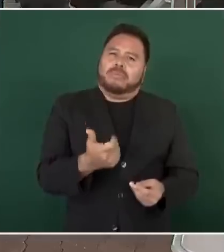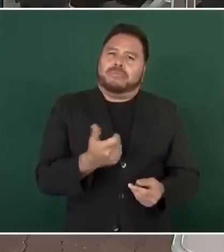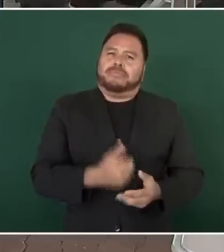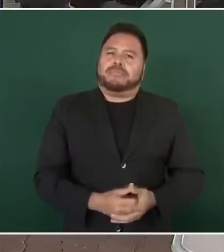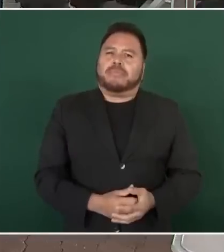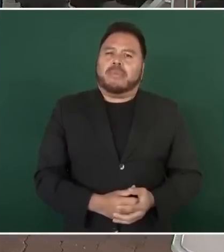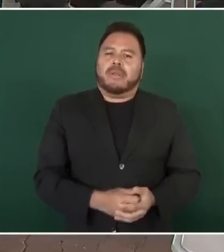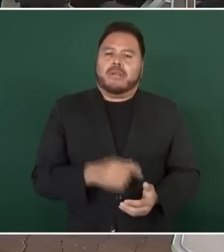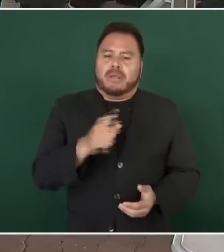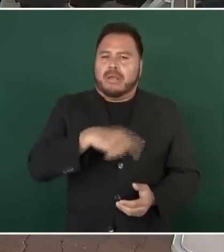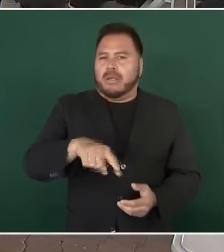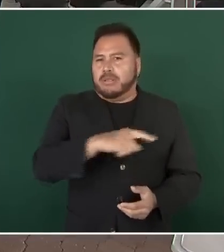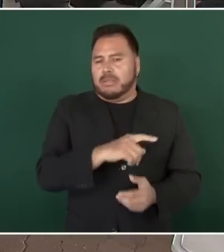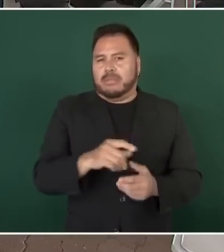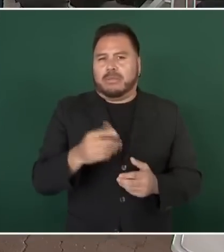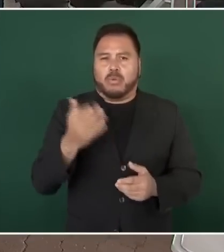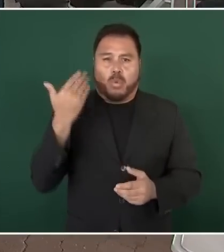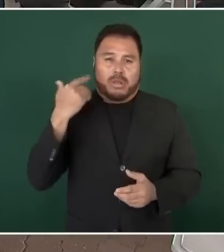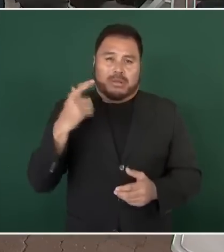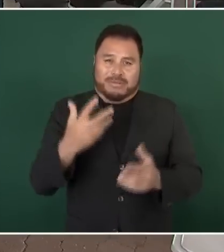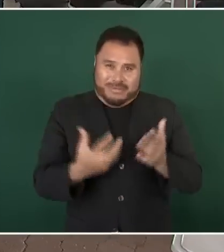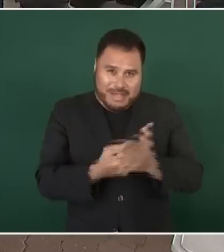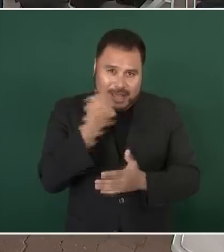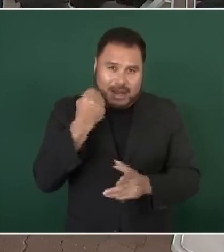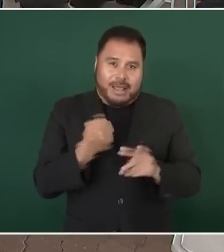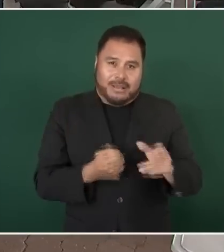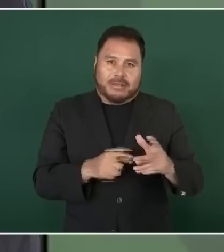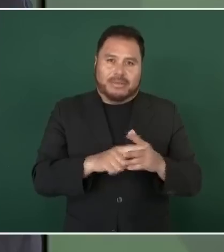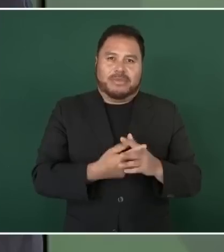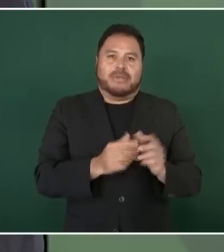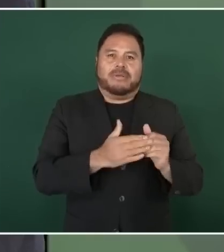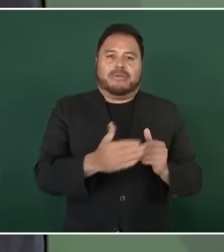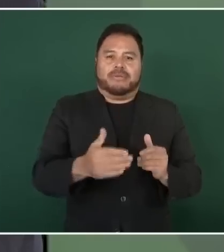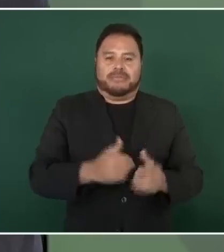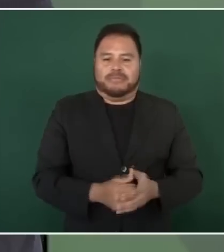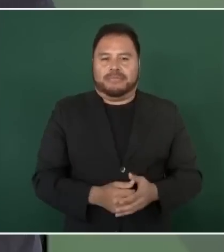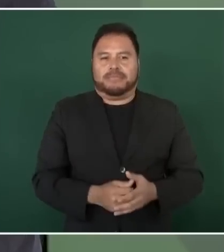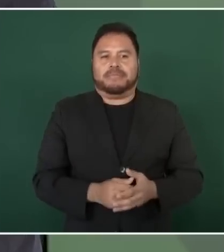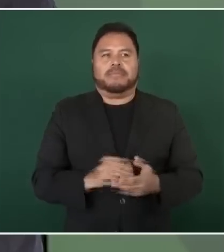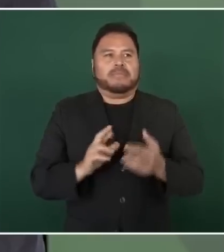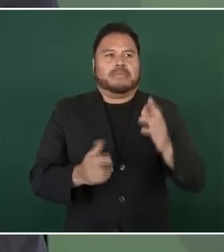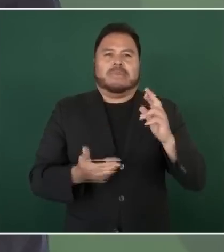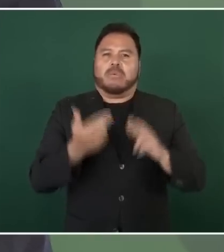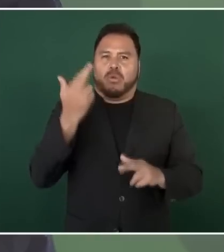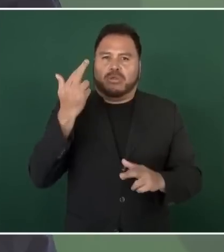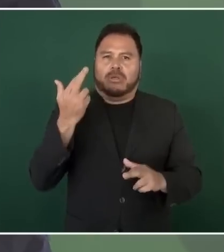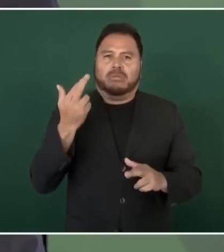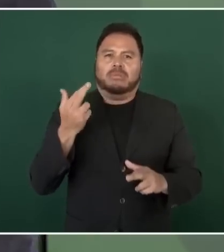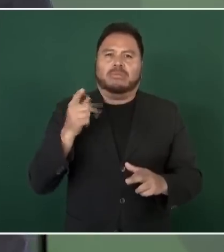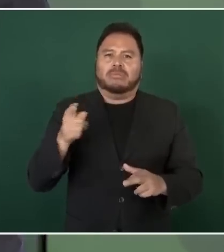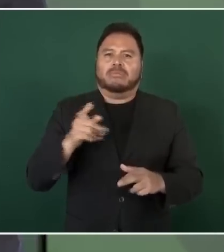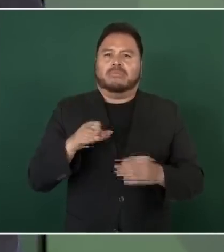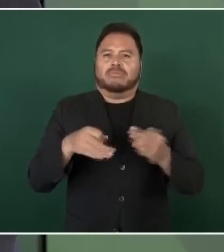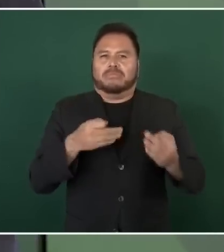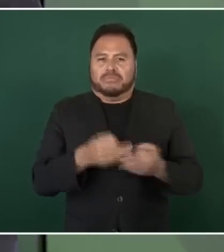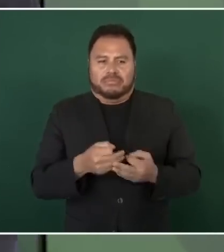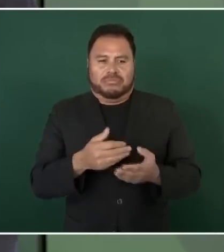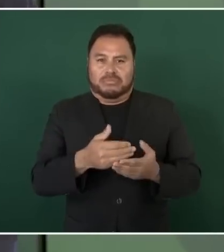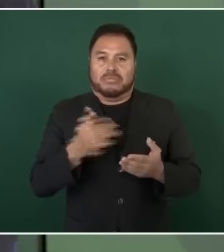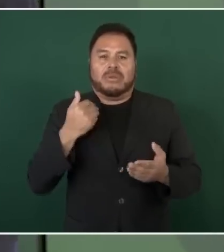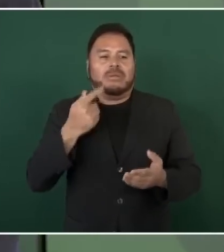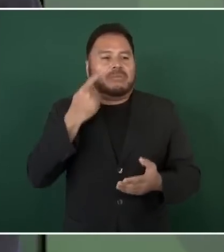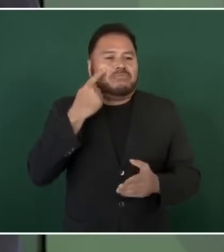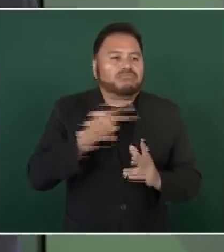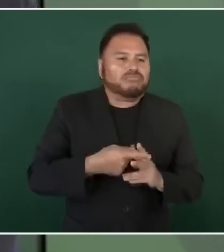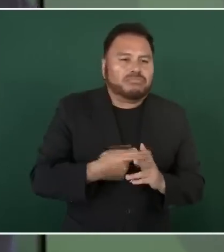Desde los primeros días del triunfo, la revolución fue auditada, fíjense eso,